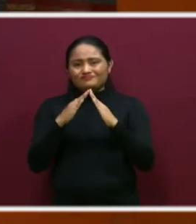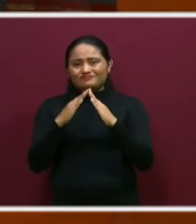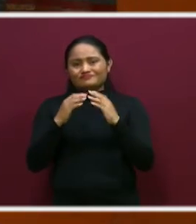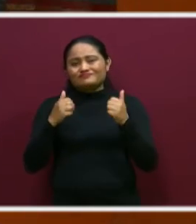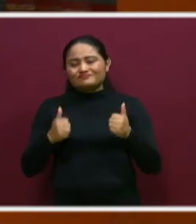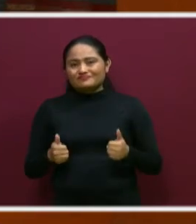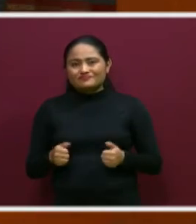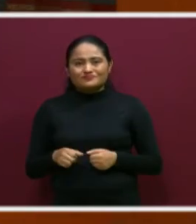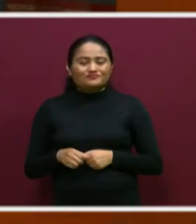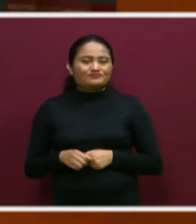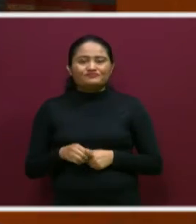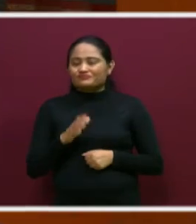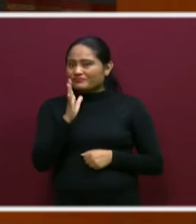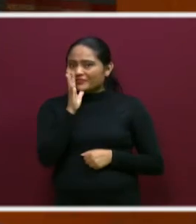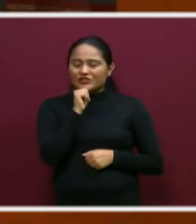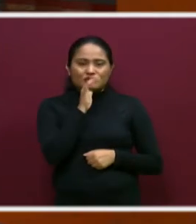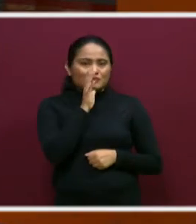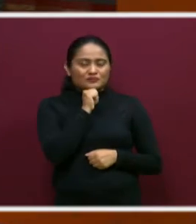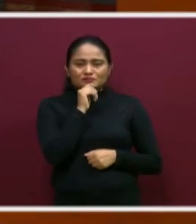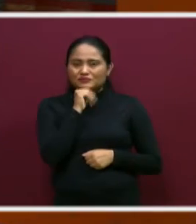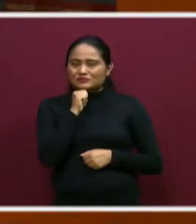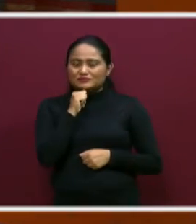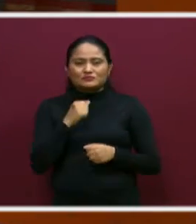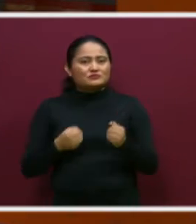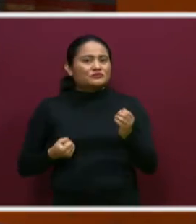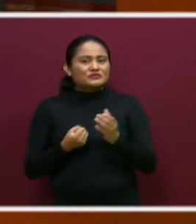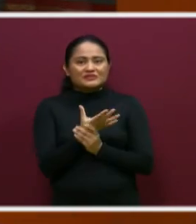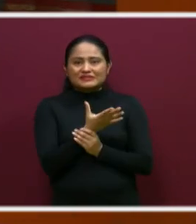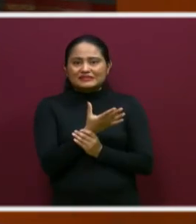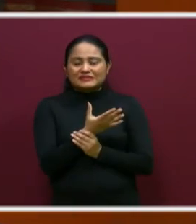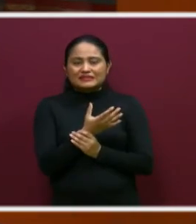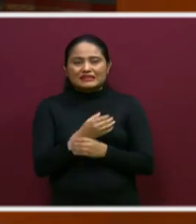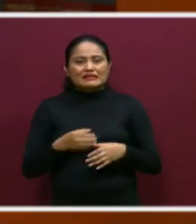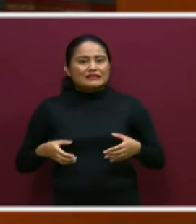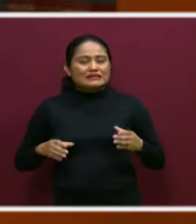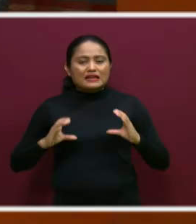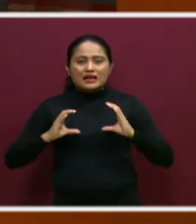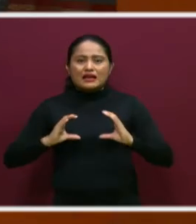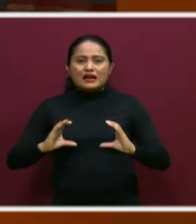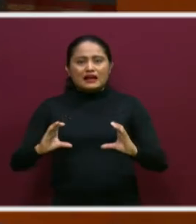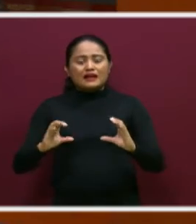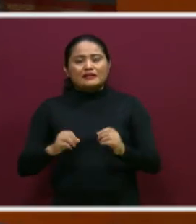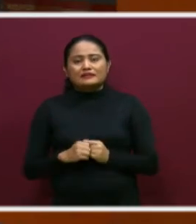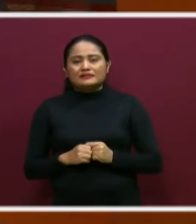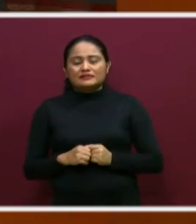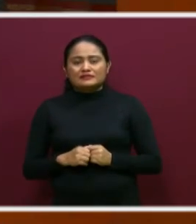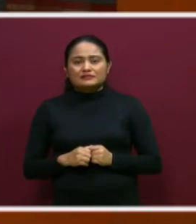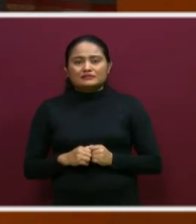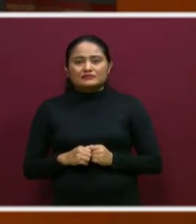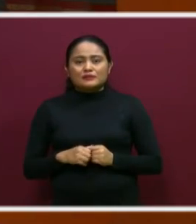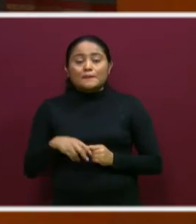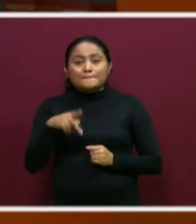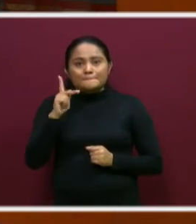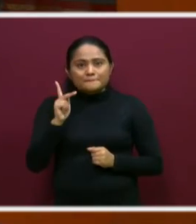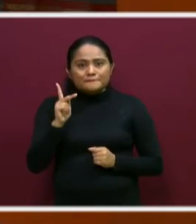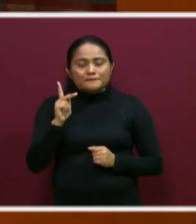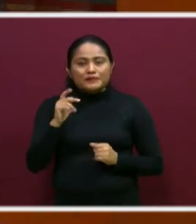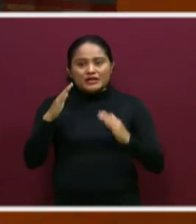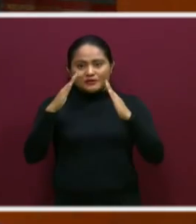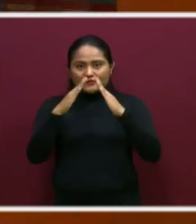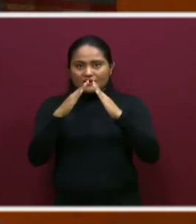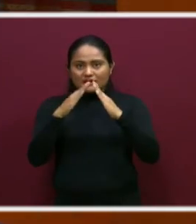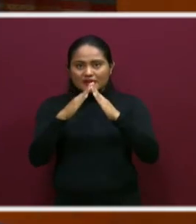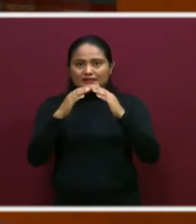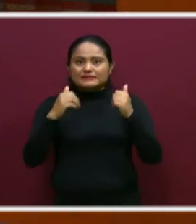actividades al aire libre por cuestión de salud entonces al estar en casa aún a una manera de bueno no